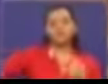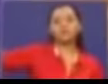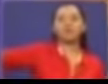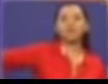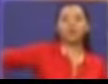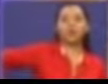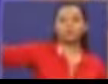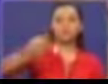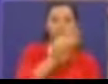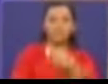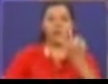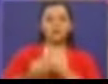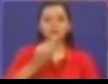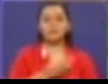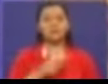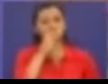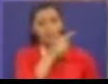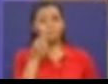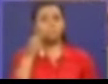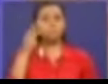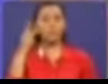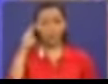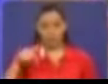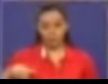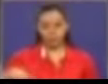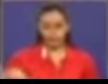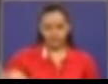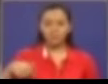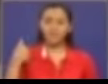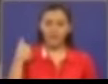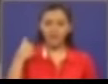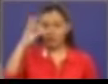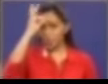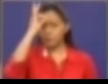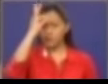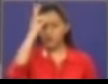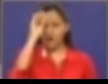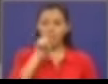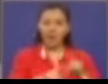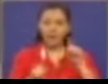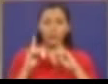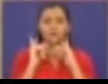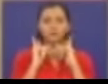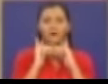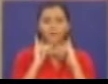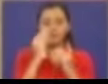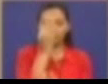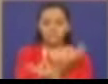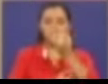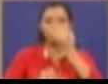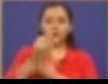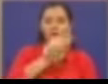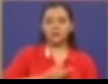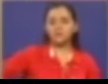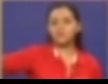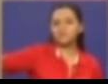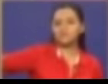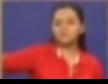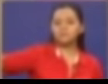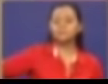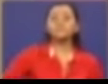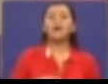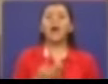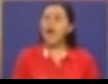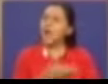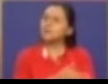¿Saben cuánto nos cuesta? Aquí en el Puyo tenemos tremendo hospital con algunas camas de hemodiálisis, 6 u 8. Antes prácticamente